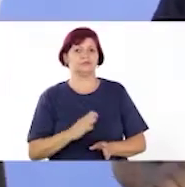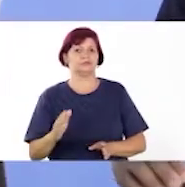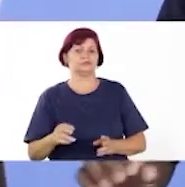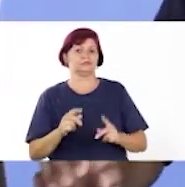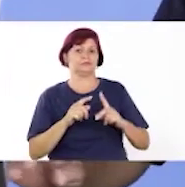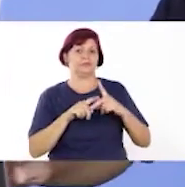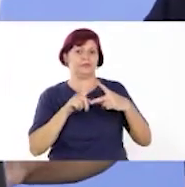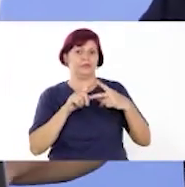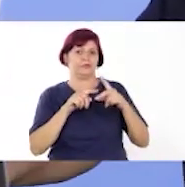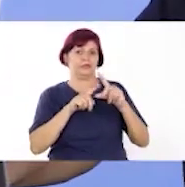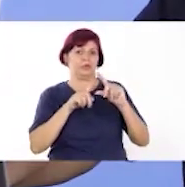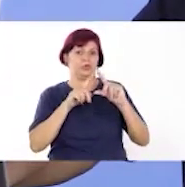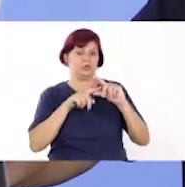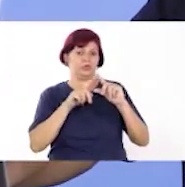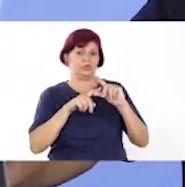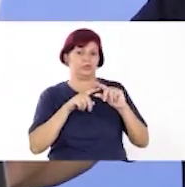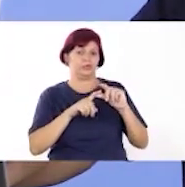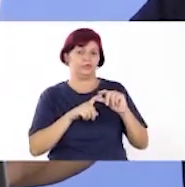El siguiente contenido